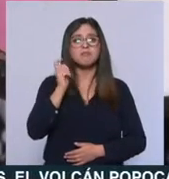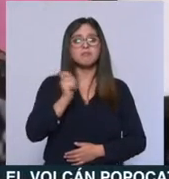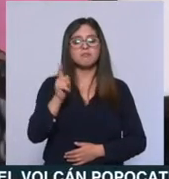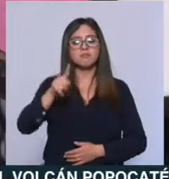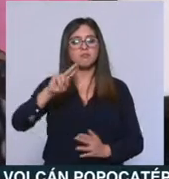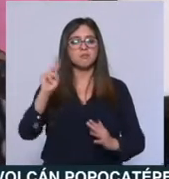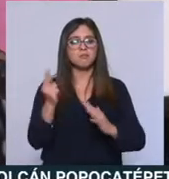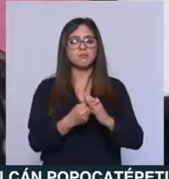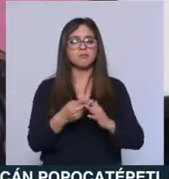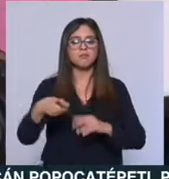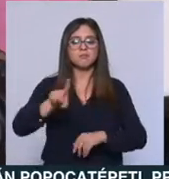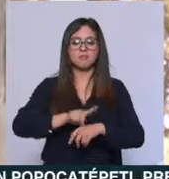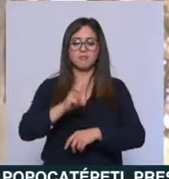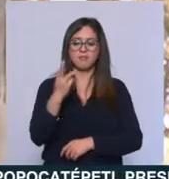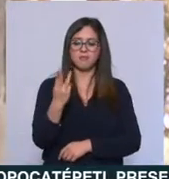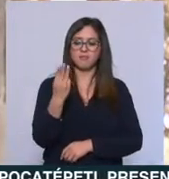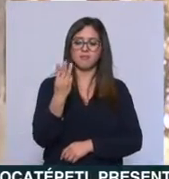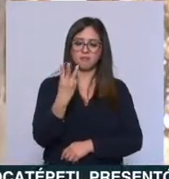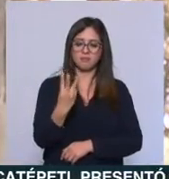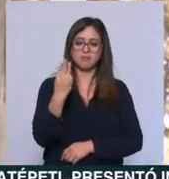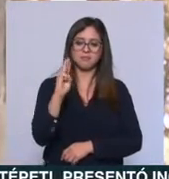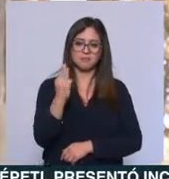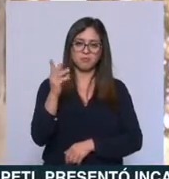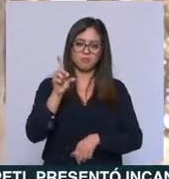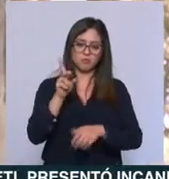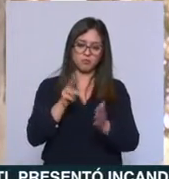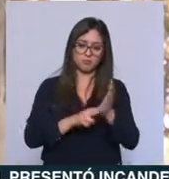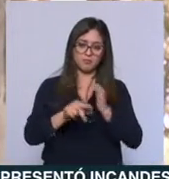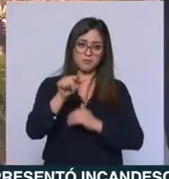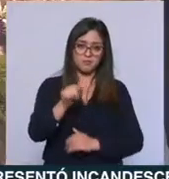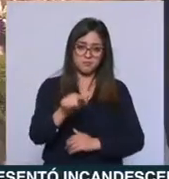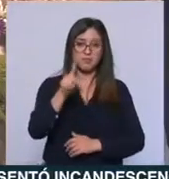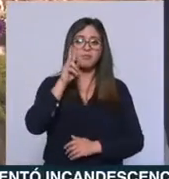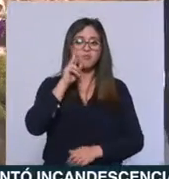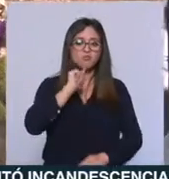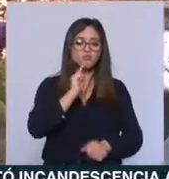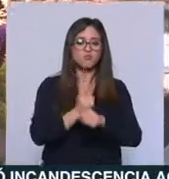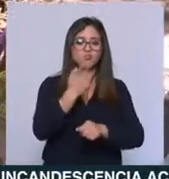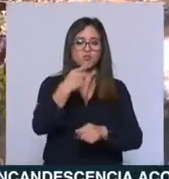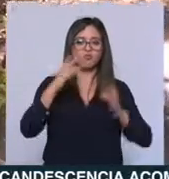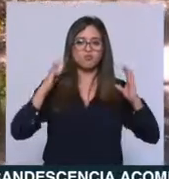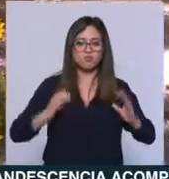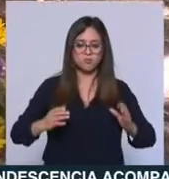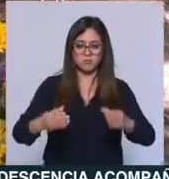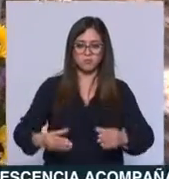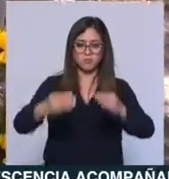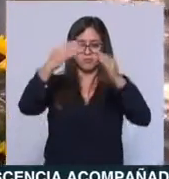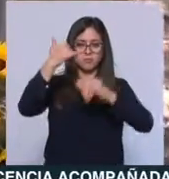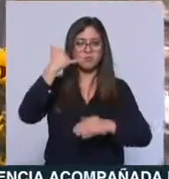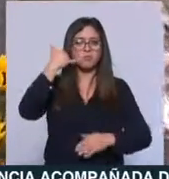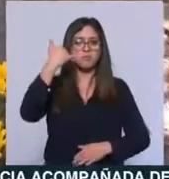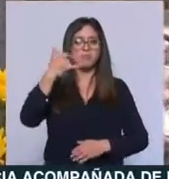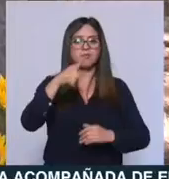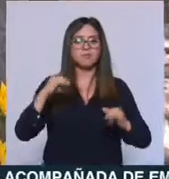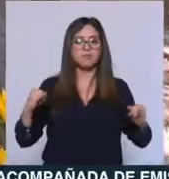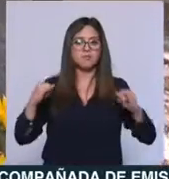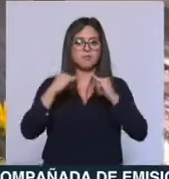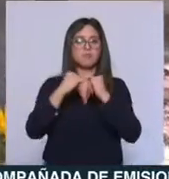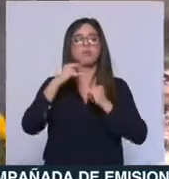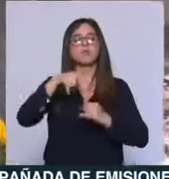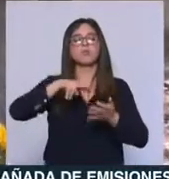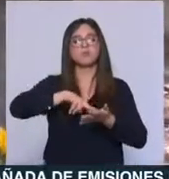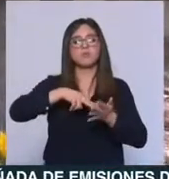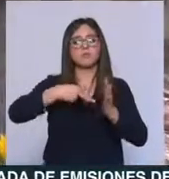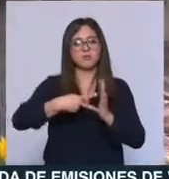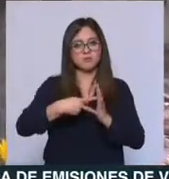feminicidio el 3 de mayo de 2017 y encontrada en una cabina telefónica ubicada en el Instituto de Ingeniería del Campus Central